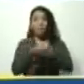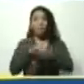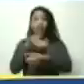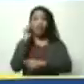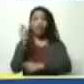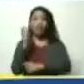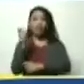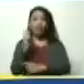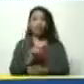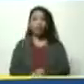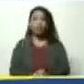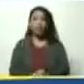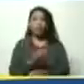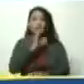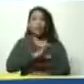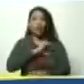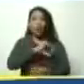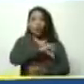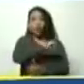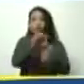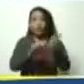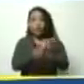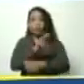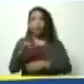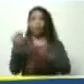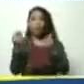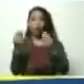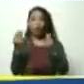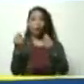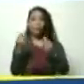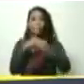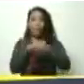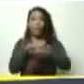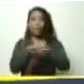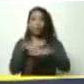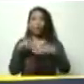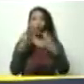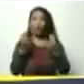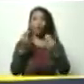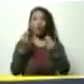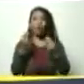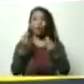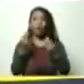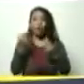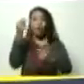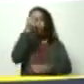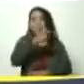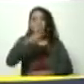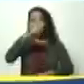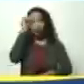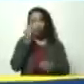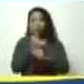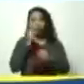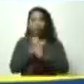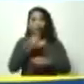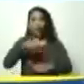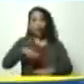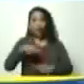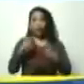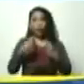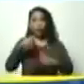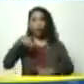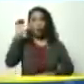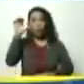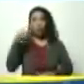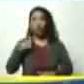finanzas señor vicepresidente de economía ministros de economía agentes económicos del país tengo que